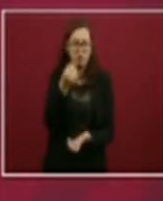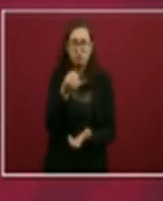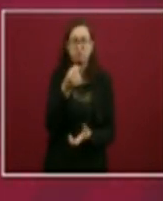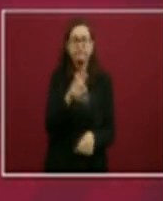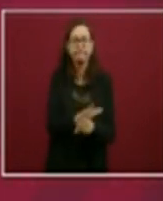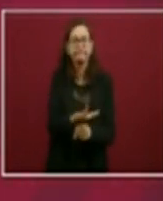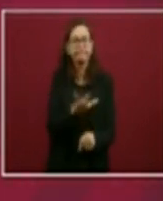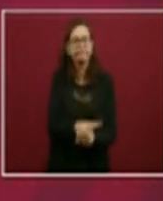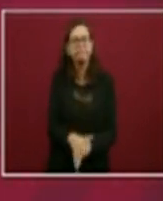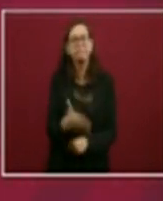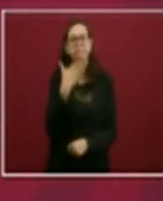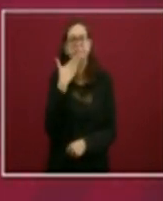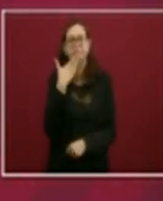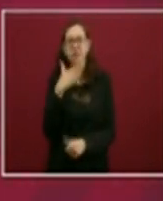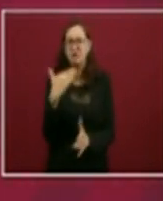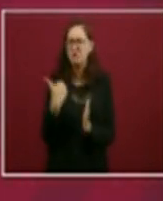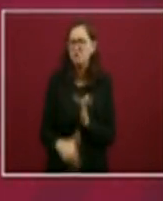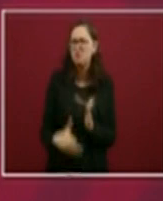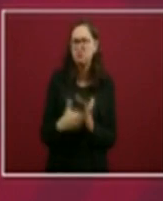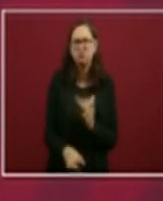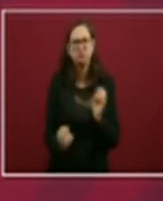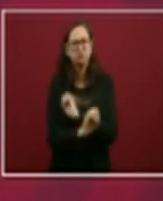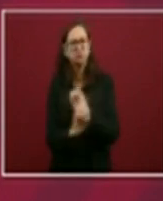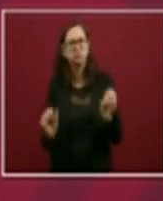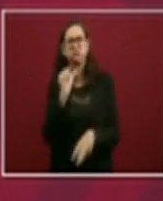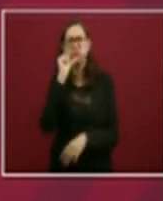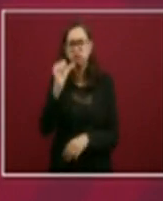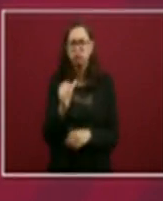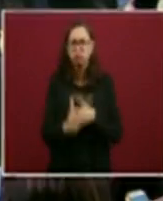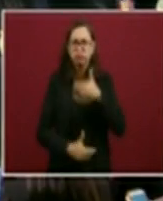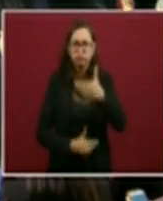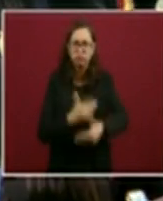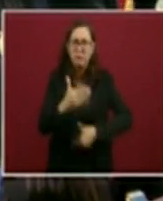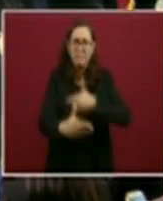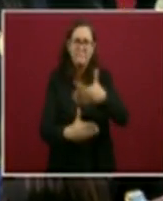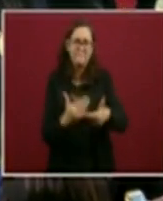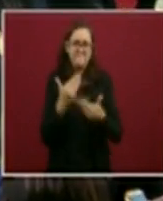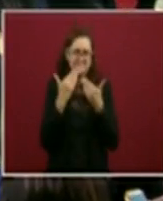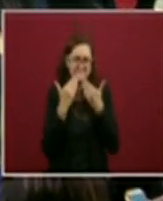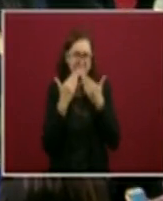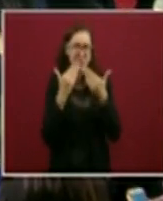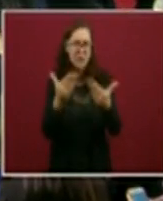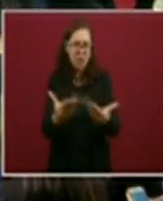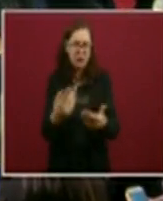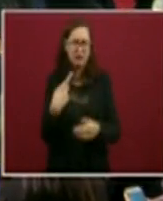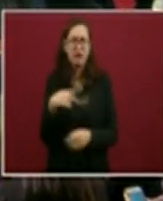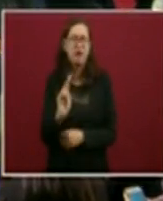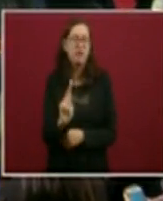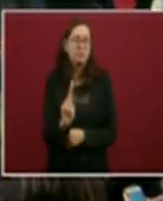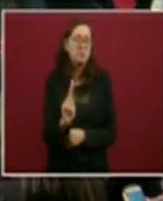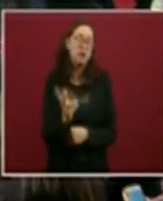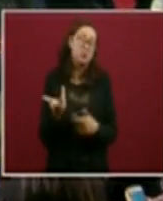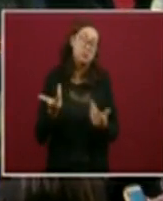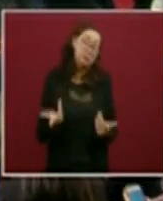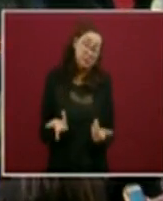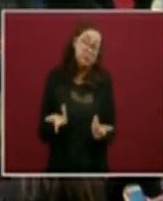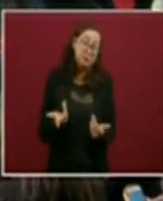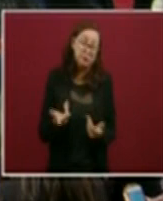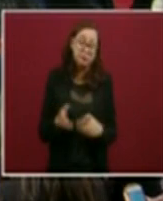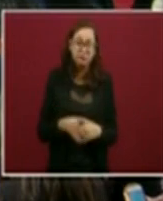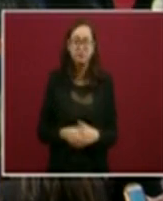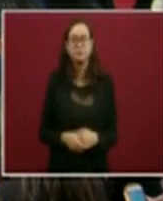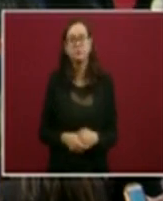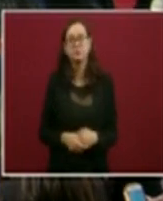habrían recibido, ojo, pagos por publicidad oficial durante el sexenio Enrique Peña Nieto. No los periodistas como